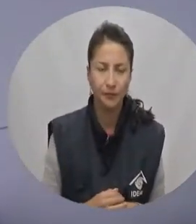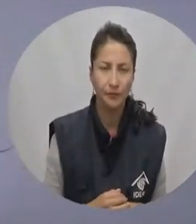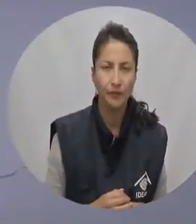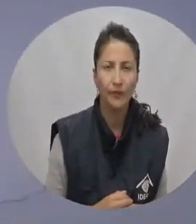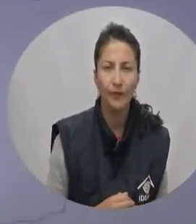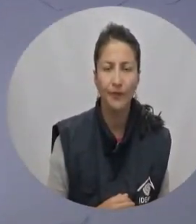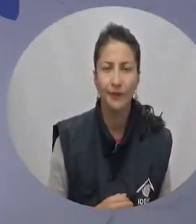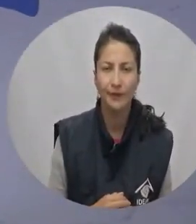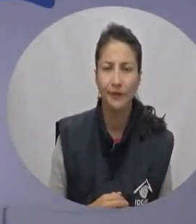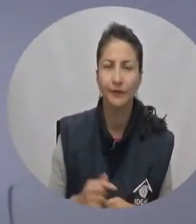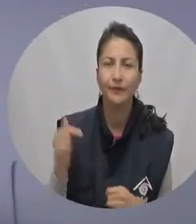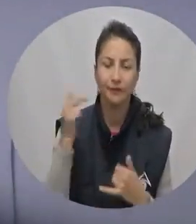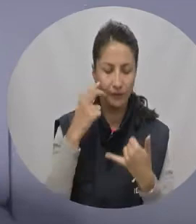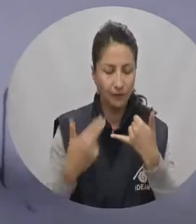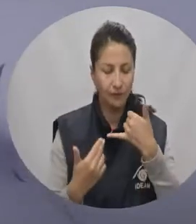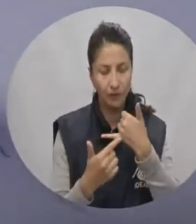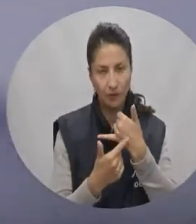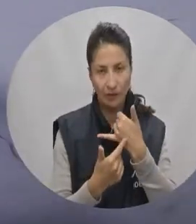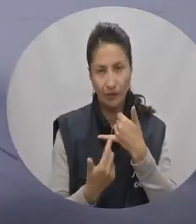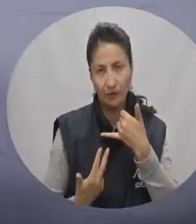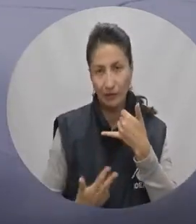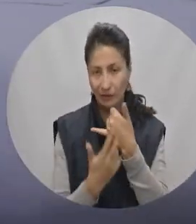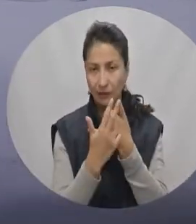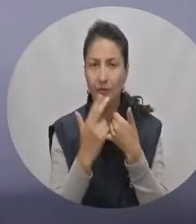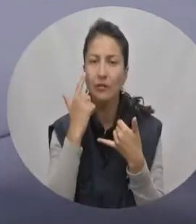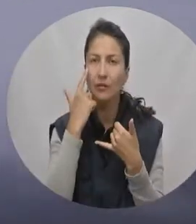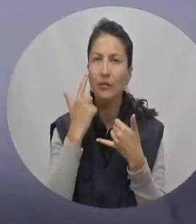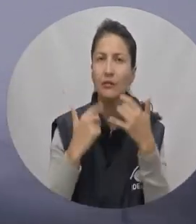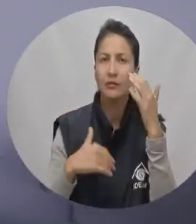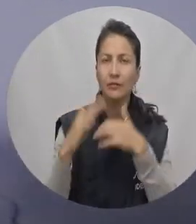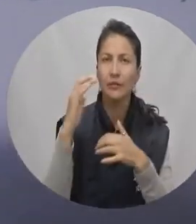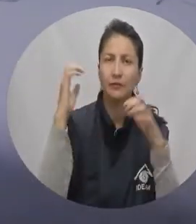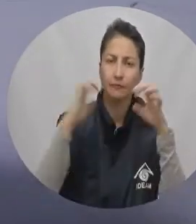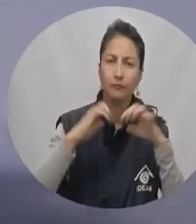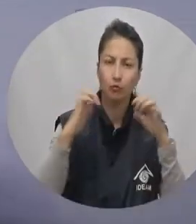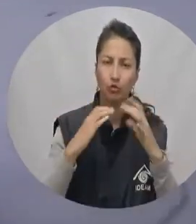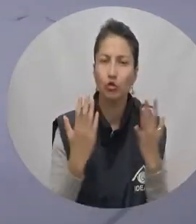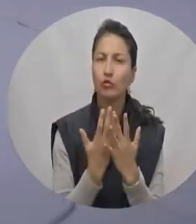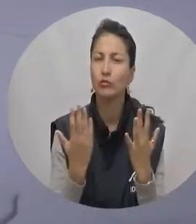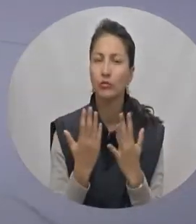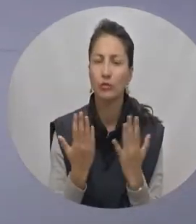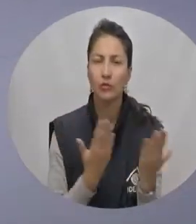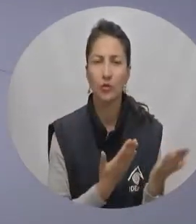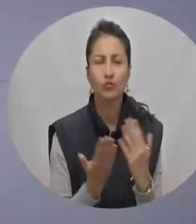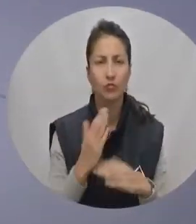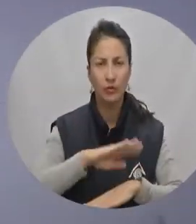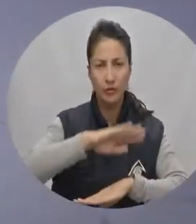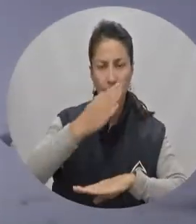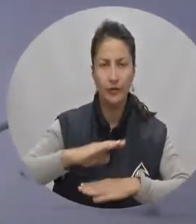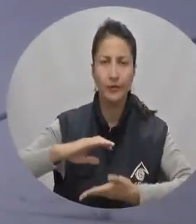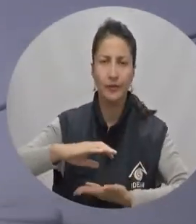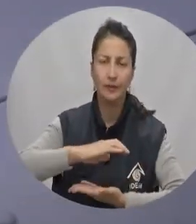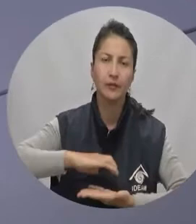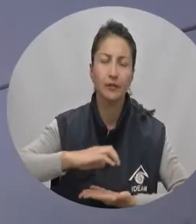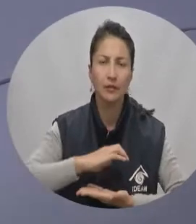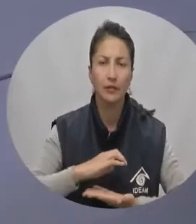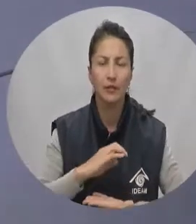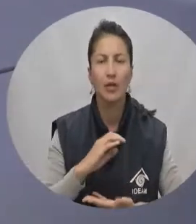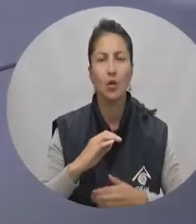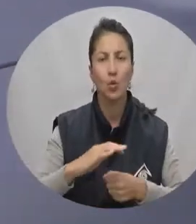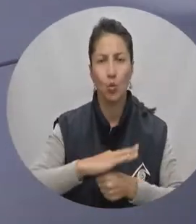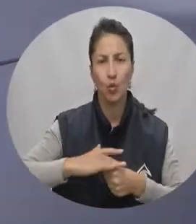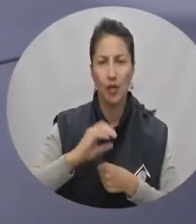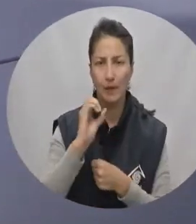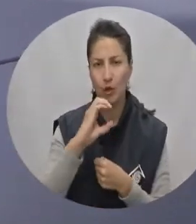Hacia el centro del país también se extenderán las lluvias que caerán con consistencia en Antioquia, Santander y occidente de Cundinamarca.